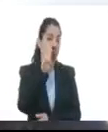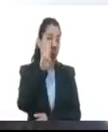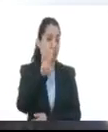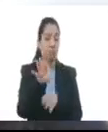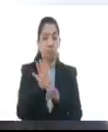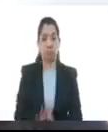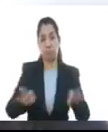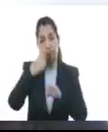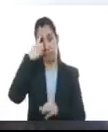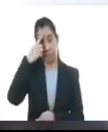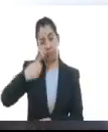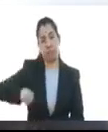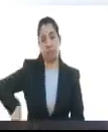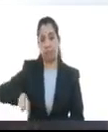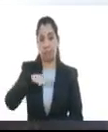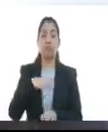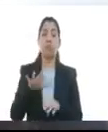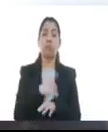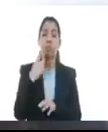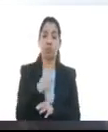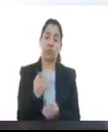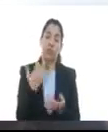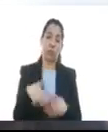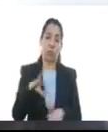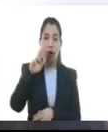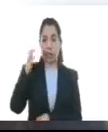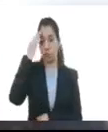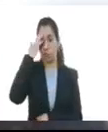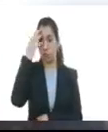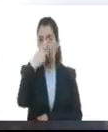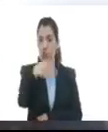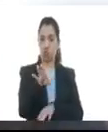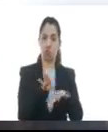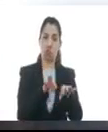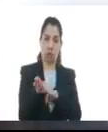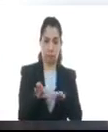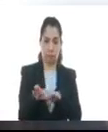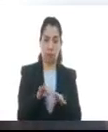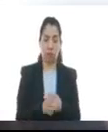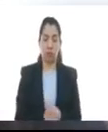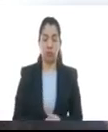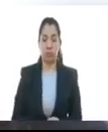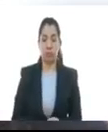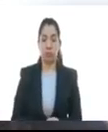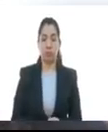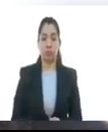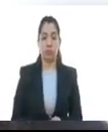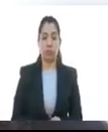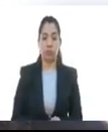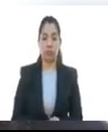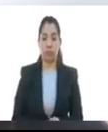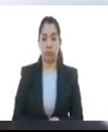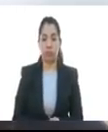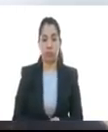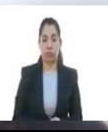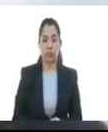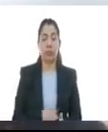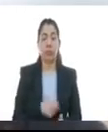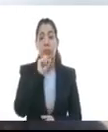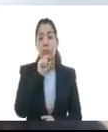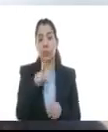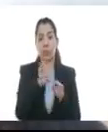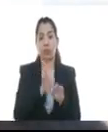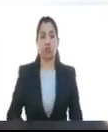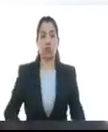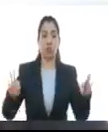permite reconocer la labor que ustedes desarrollan. Y ello, y sin duda esto no quita el contexto en que las y